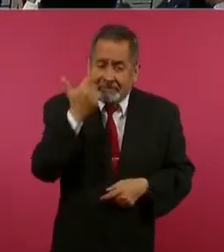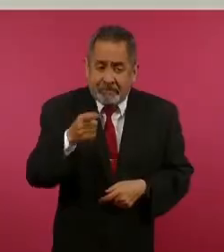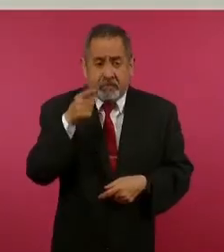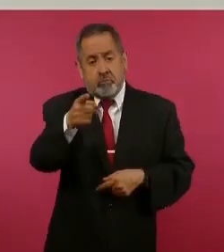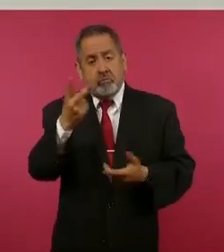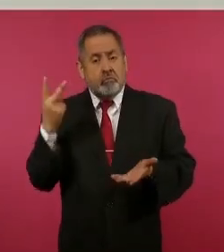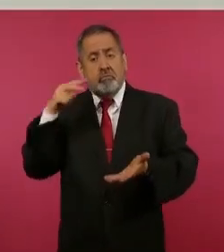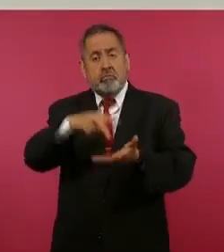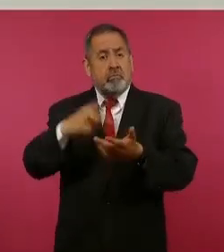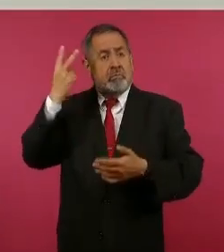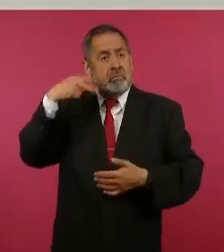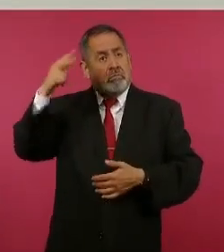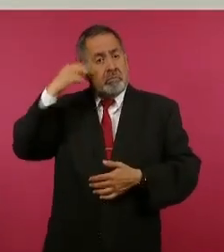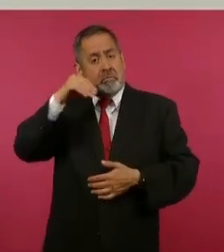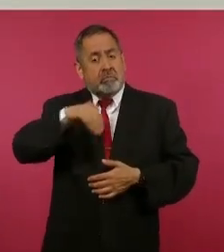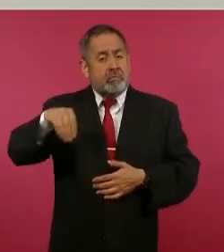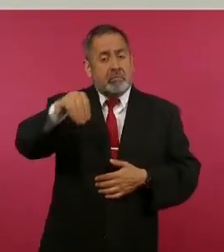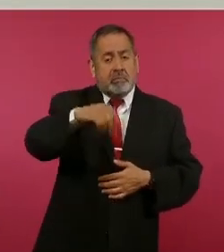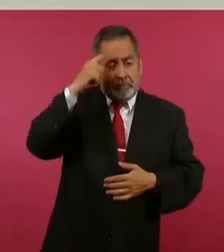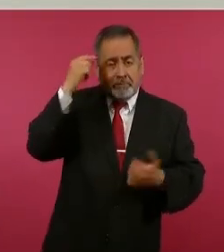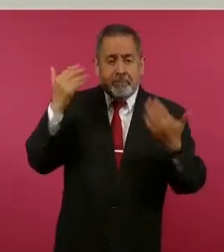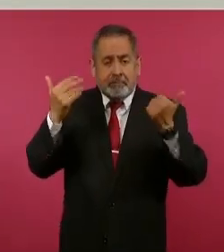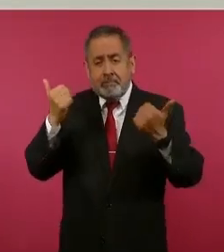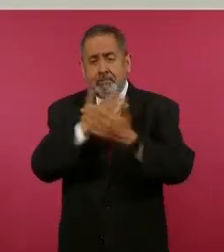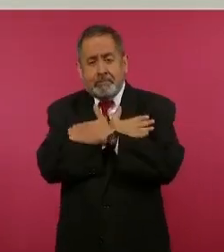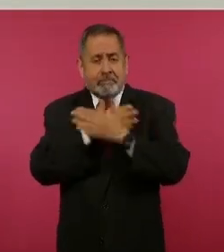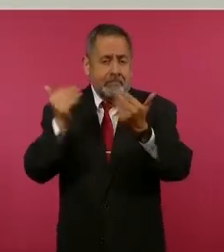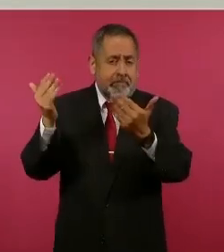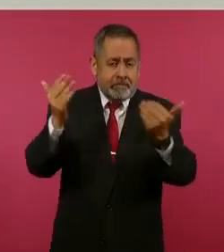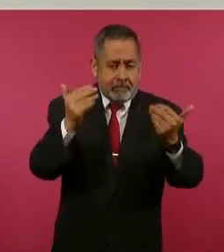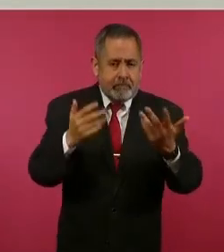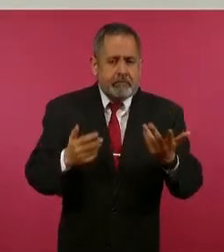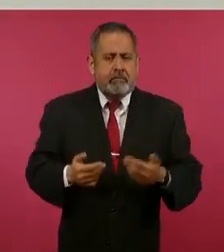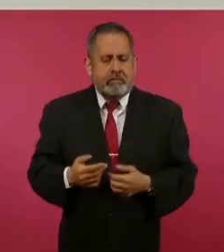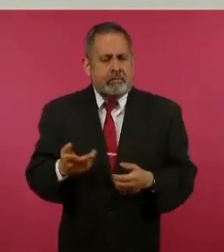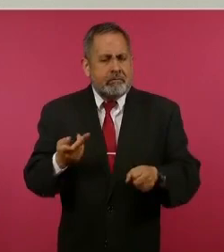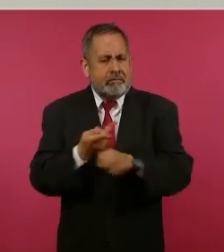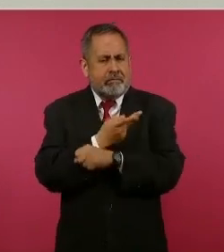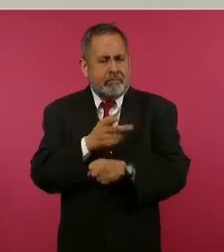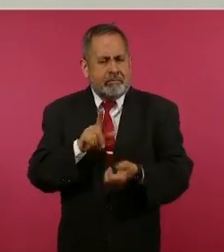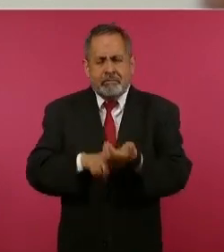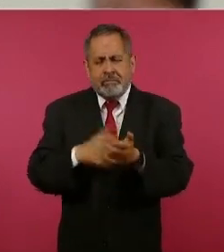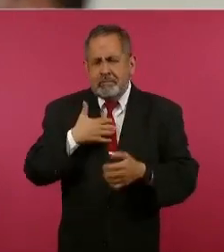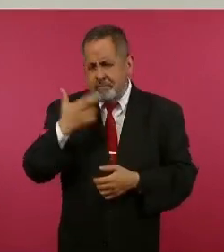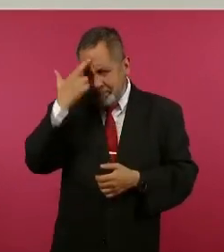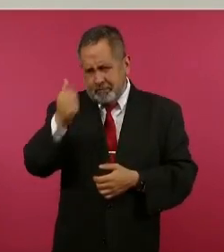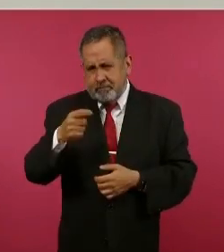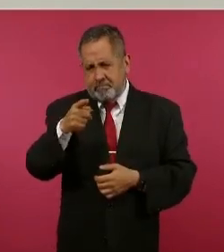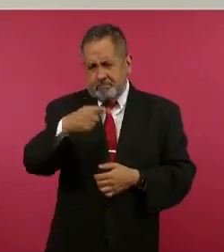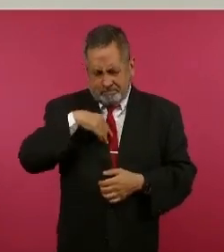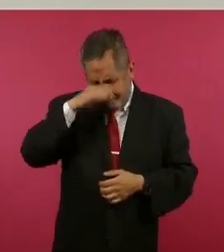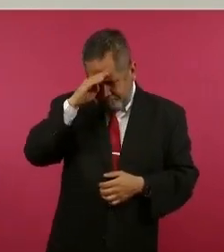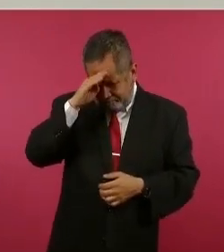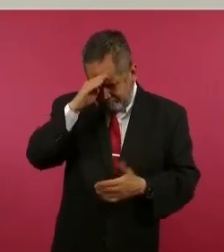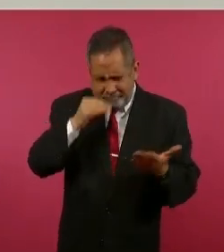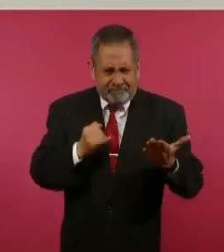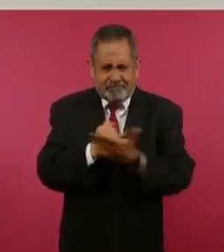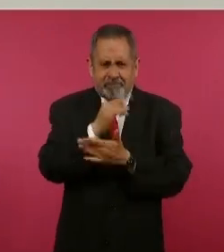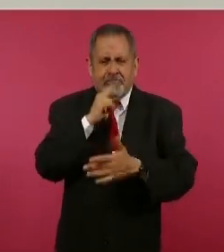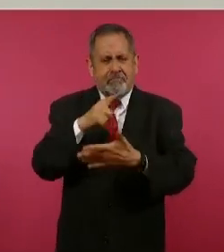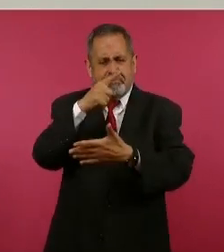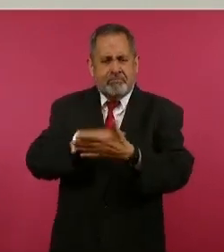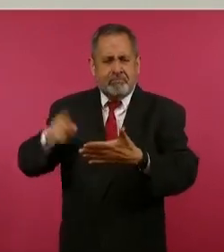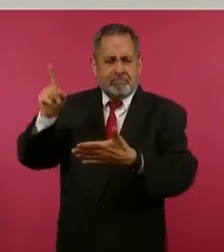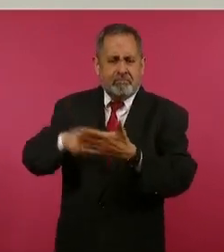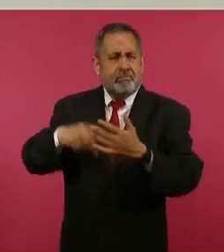de él. Entonces, con base en esto, presidente, preguntarle cuál fue el motivo por el cual usted tomó la determinación de